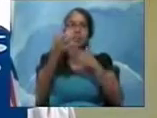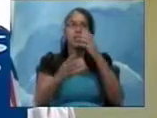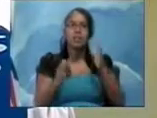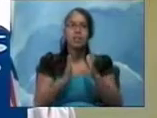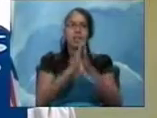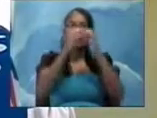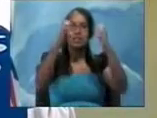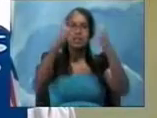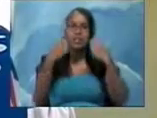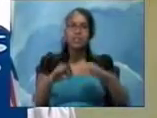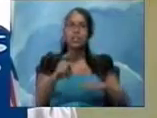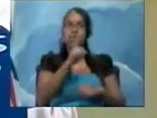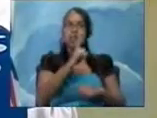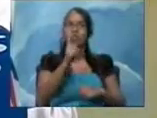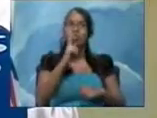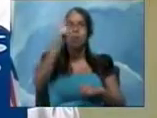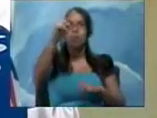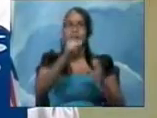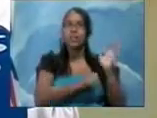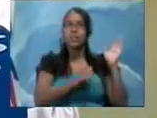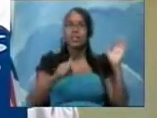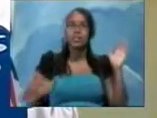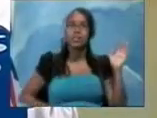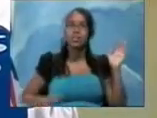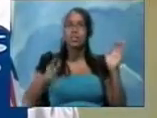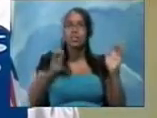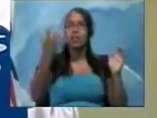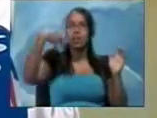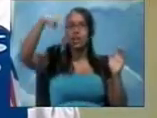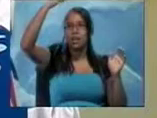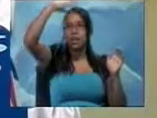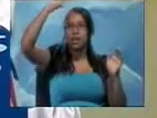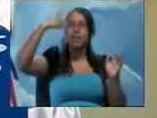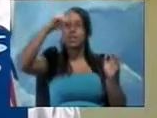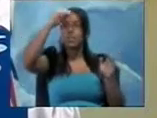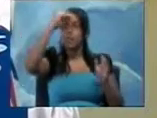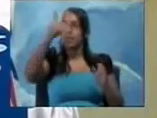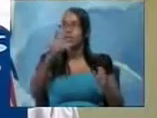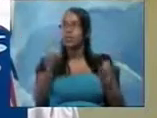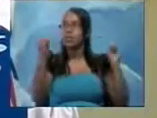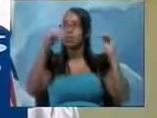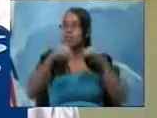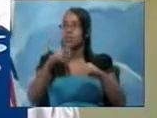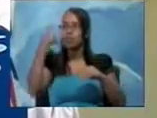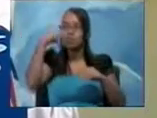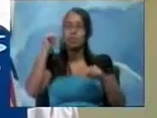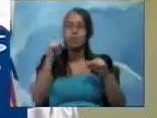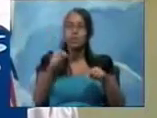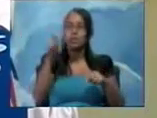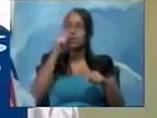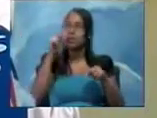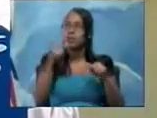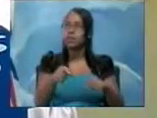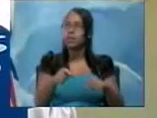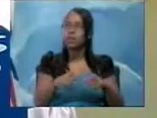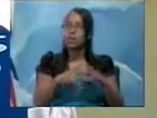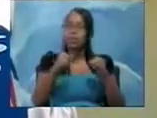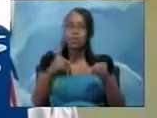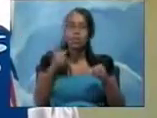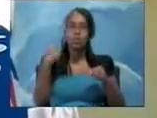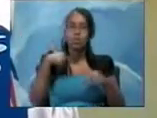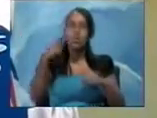nombre del señor y el rey David citado por Pedro en este discurso luego que